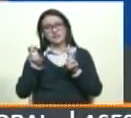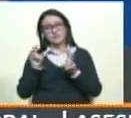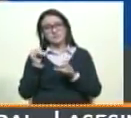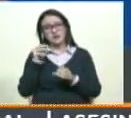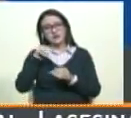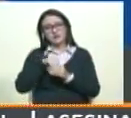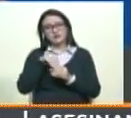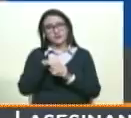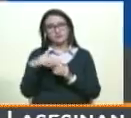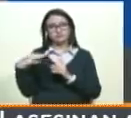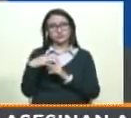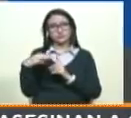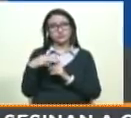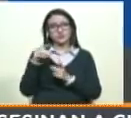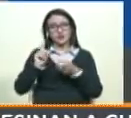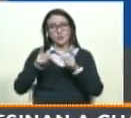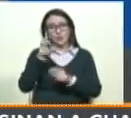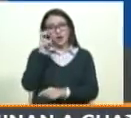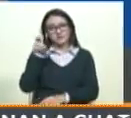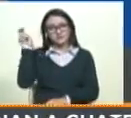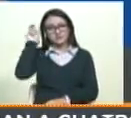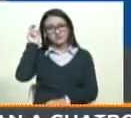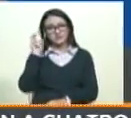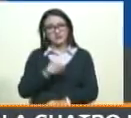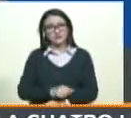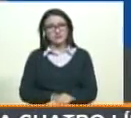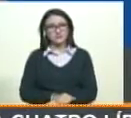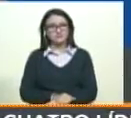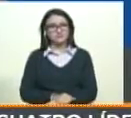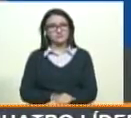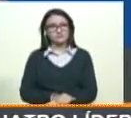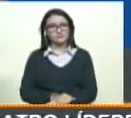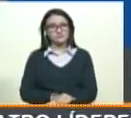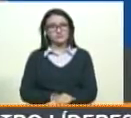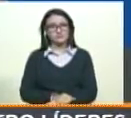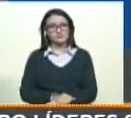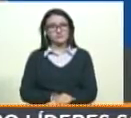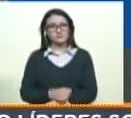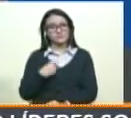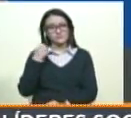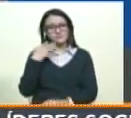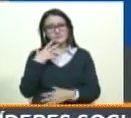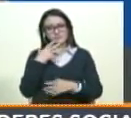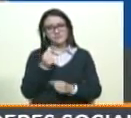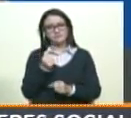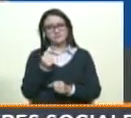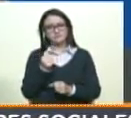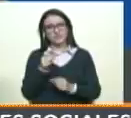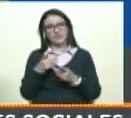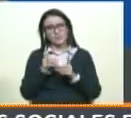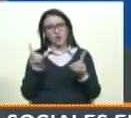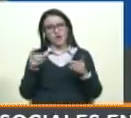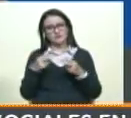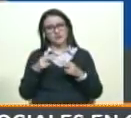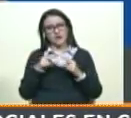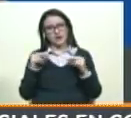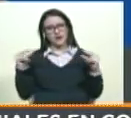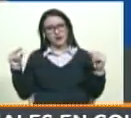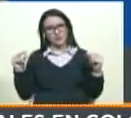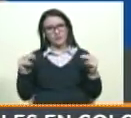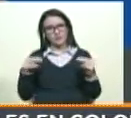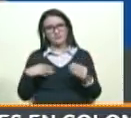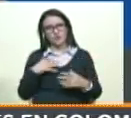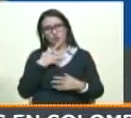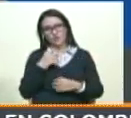réplica a las intervenciones de esos cancilleres. Nosotros creemos en la democracia nicaragüense. Creemos en